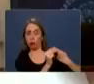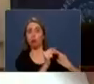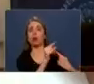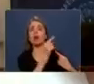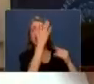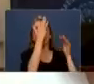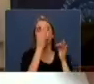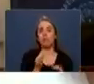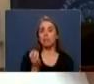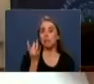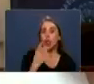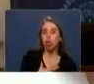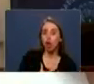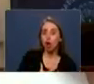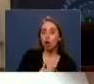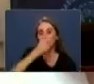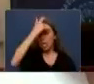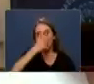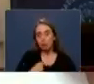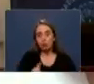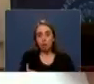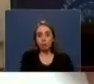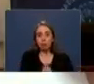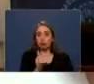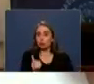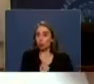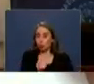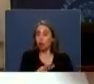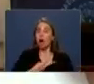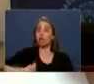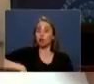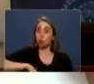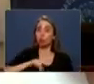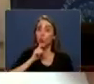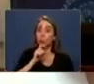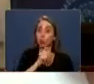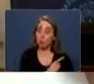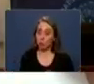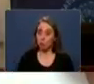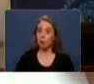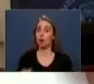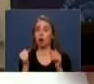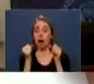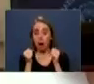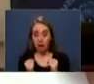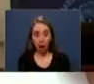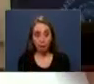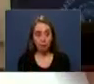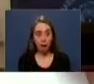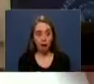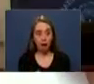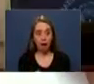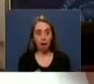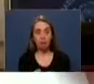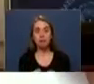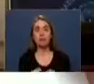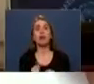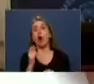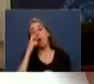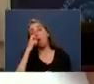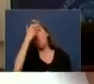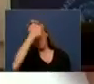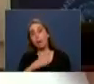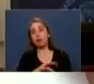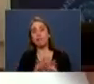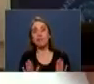somos privilegiados, entonces sí. No puede comparar la realidad. Por supuesto que tener trabajo hoy, un buen trabajo como tenemos nosotros, pucha, y obvio